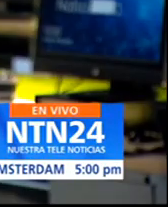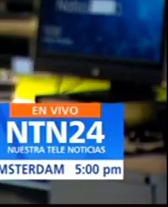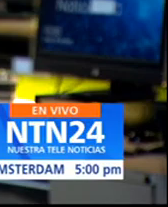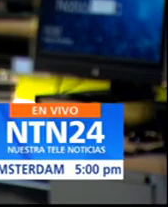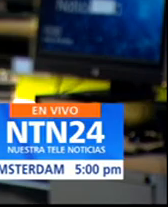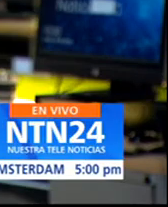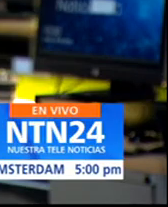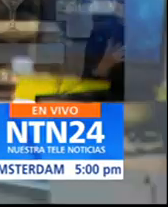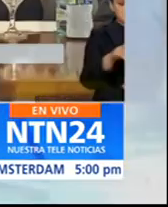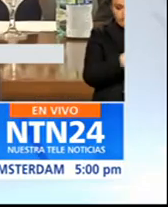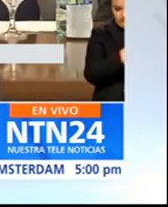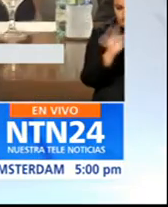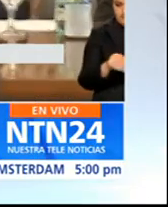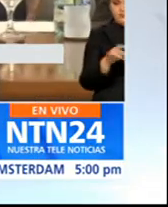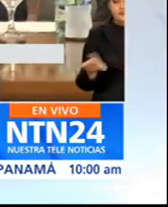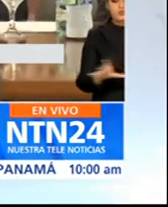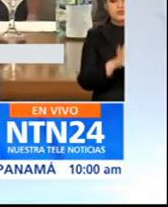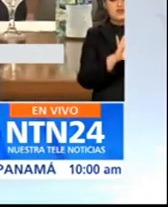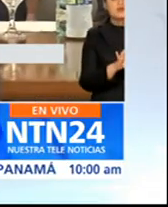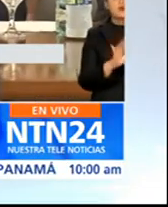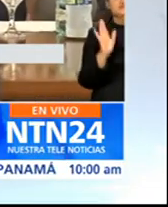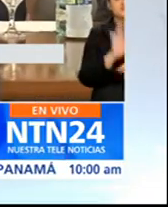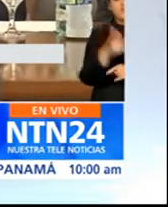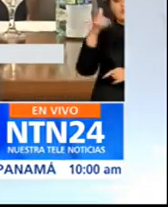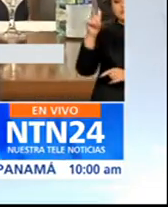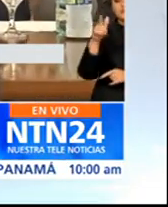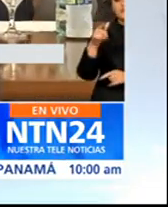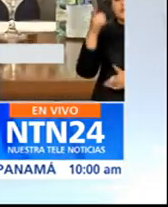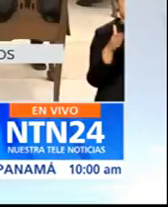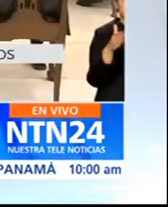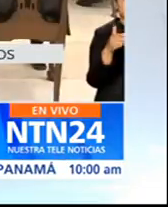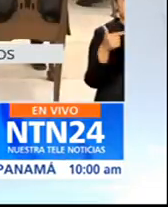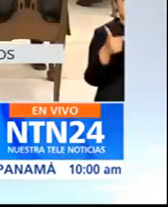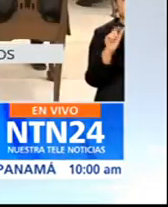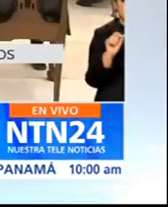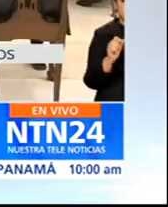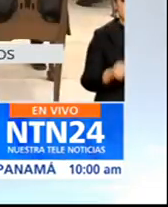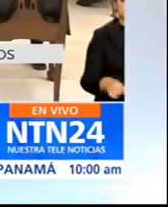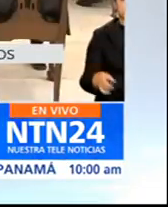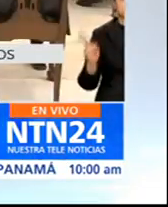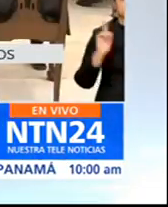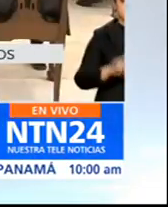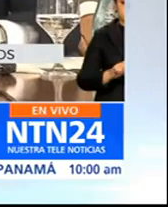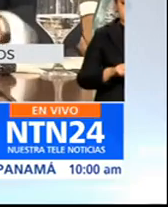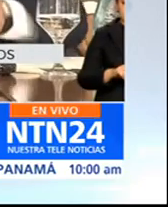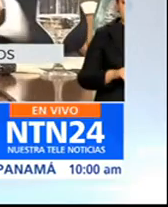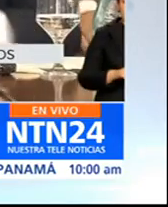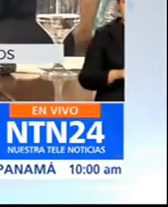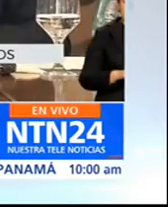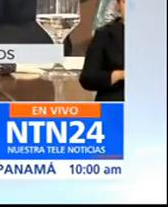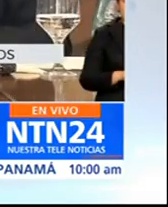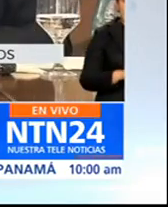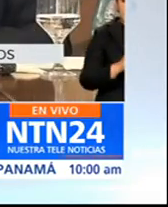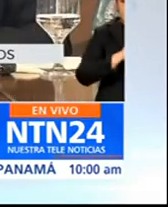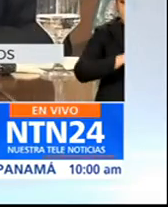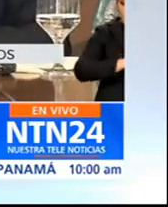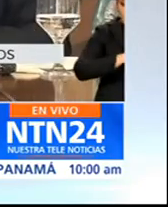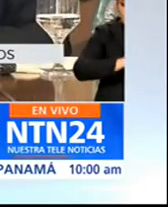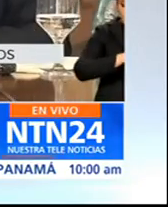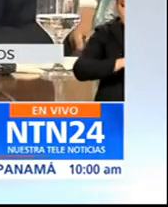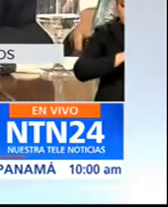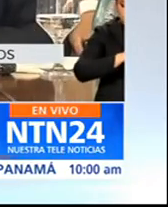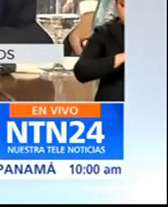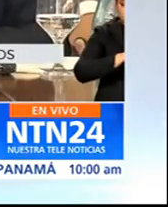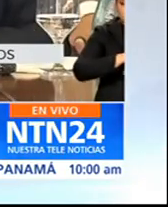en Brasil inició hace minutos la Cumbre de mandatarios suramericanos su convocada por el presidente Luis Ignacio Lula da